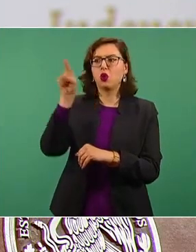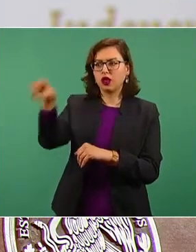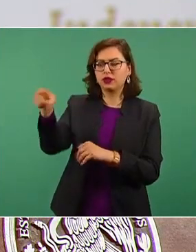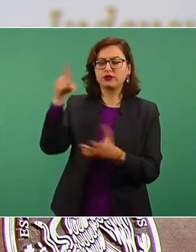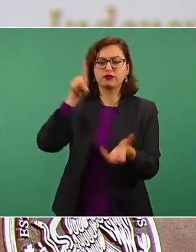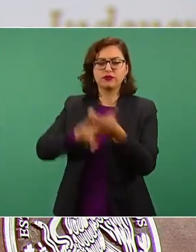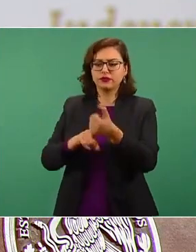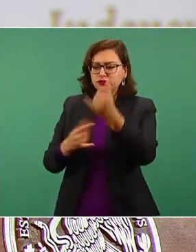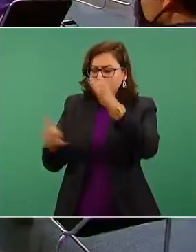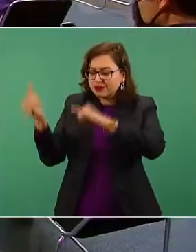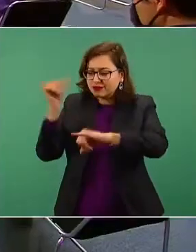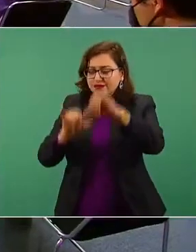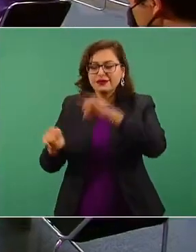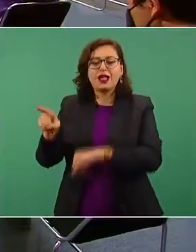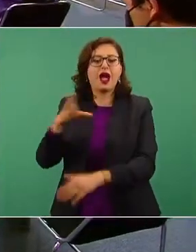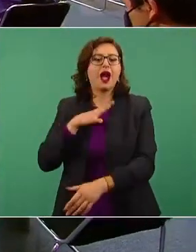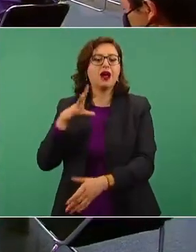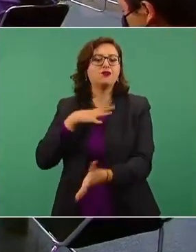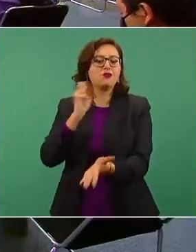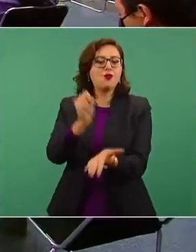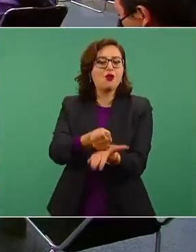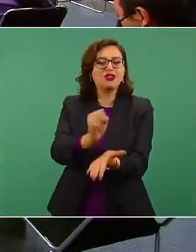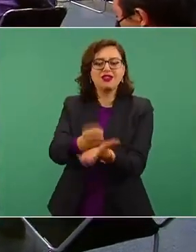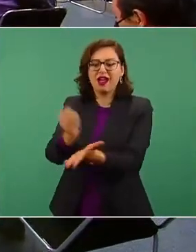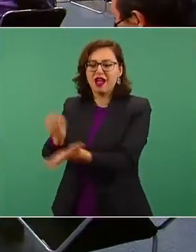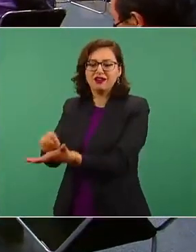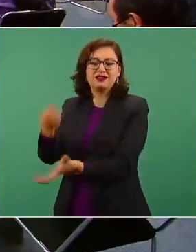bombas molotov